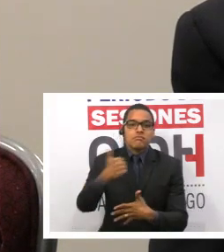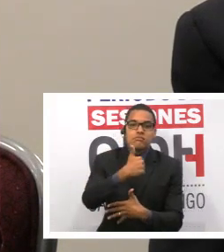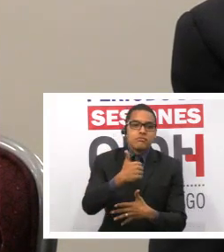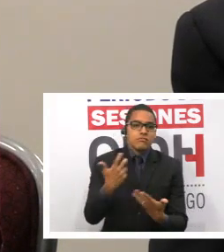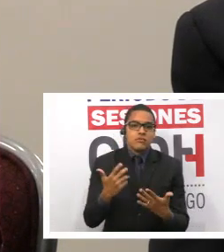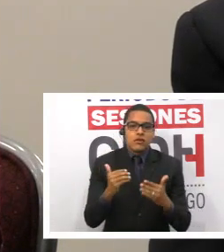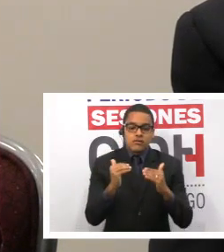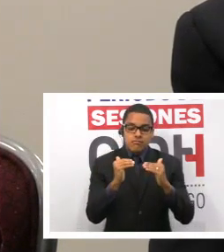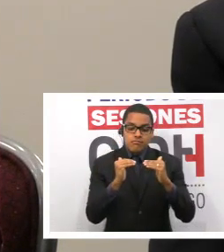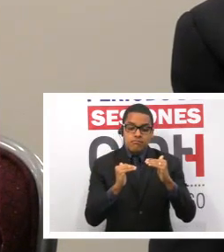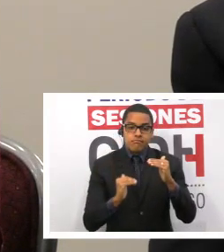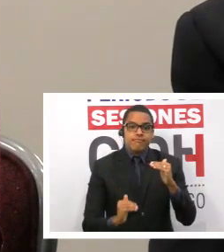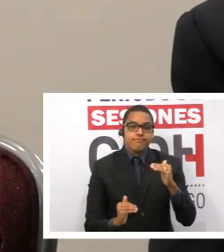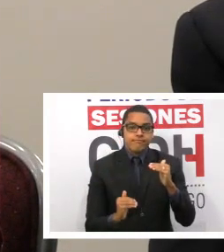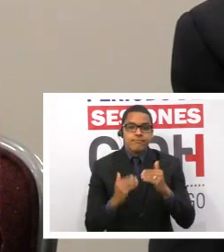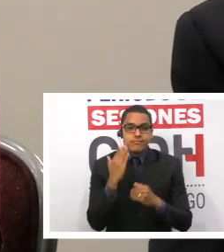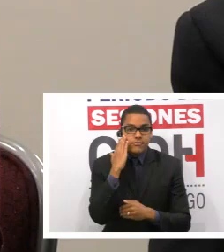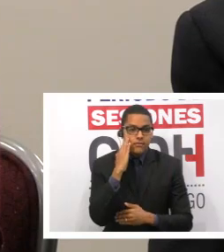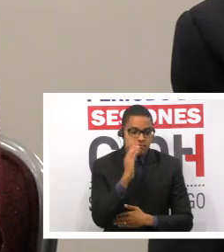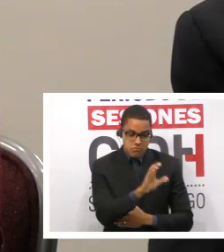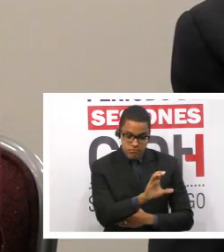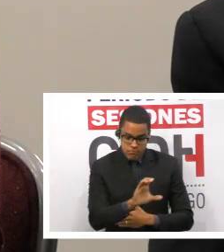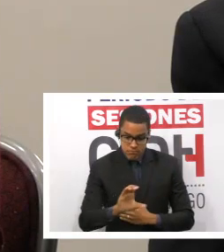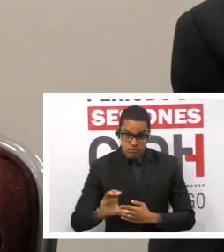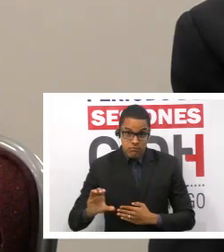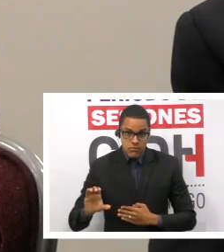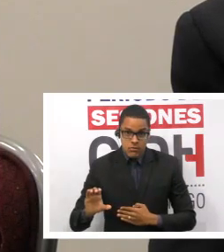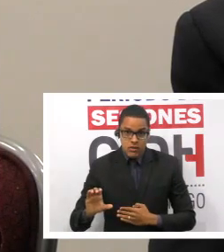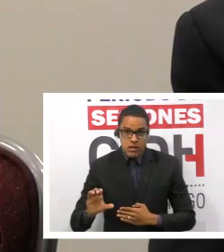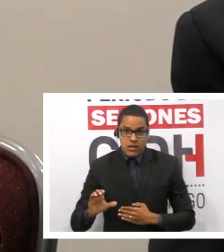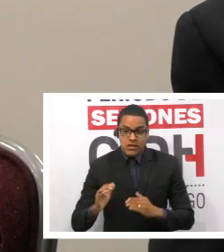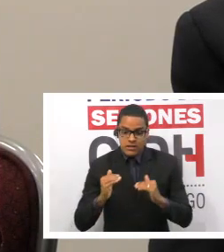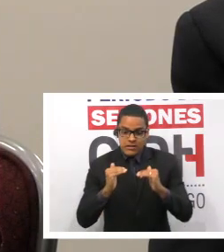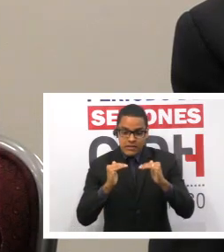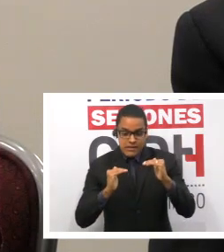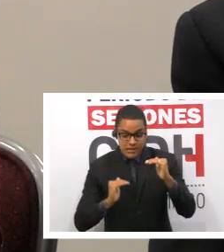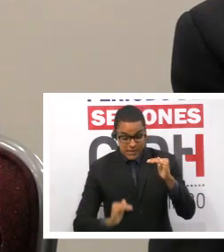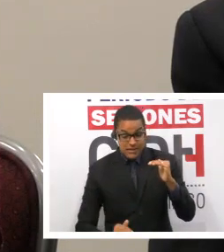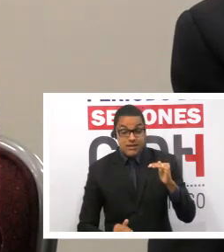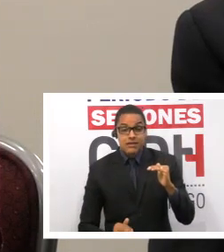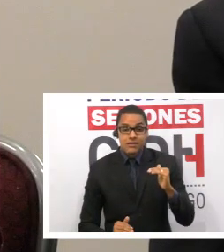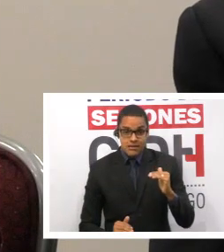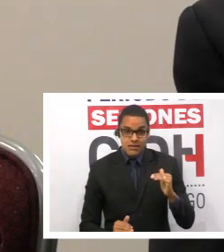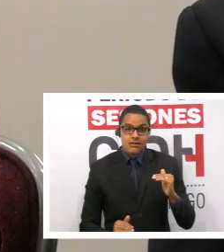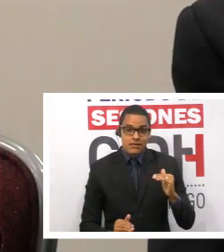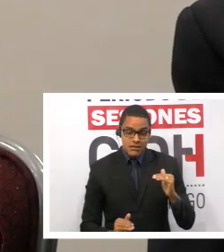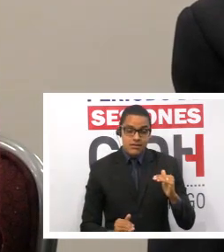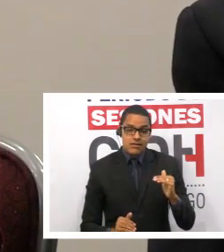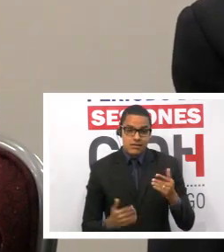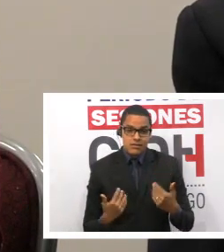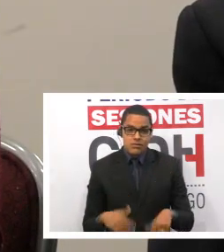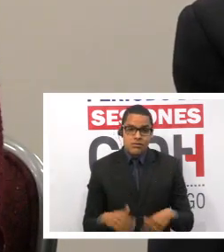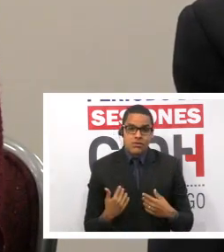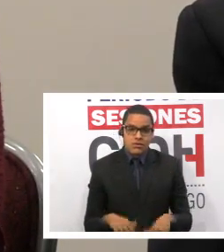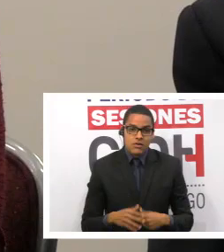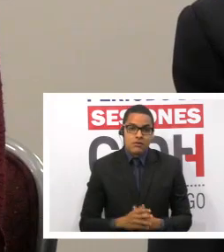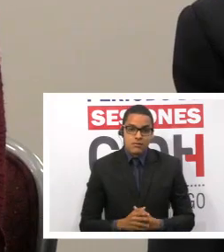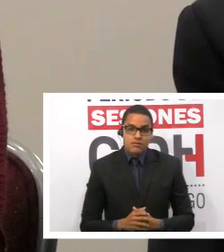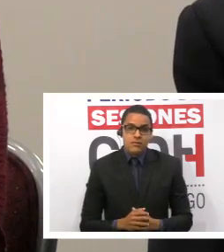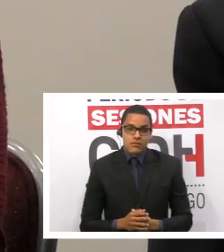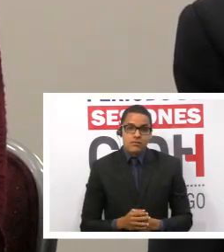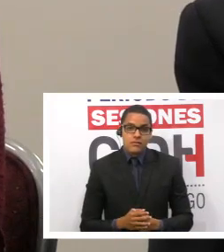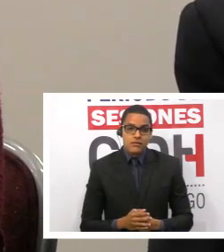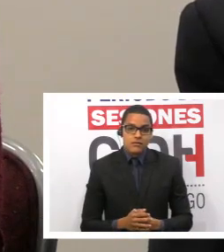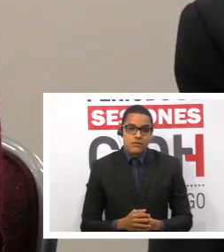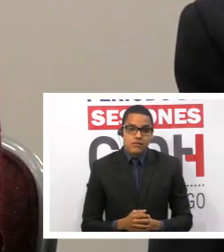más desigual del mundo debemos decir que la desigualdad de mercado en los países de américa latina es similar a la de los